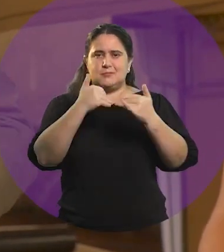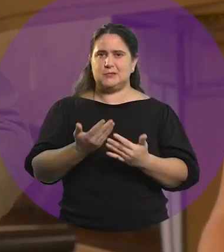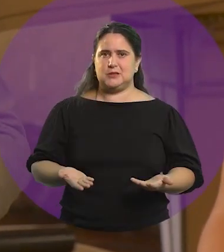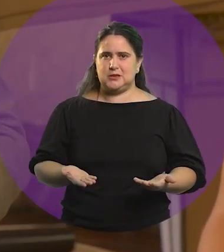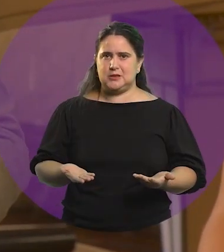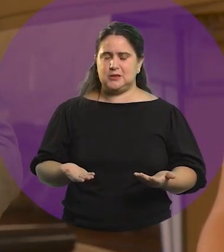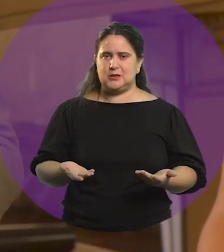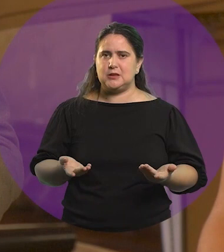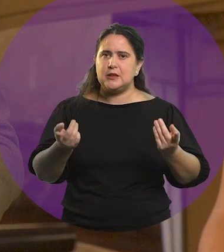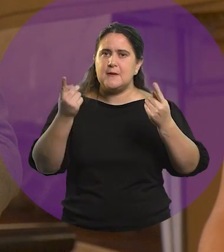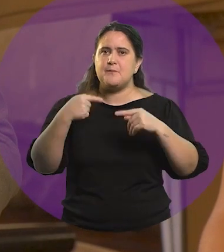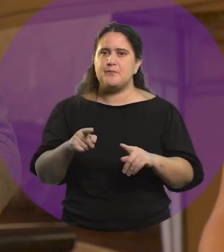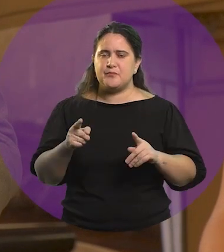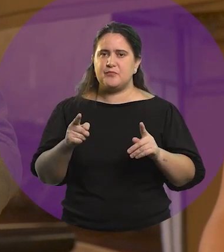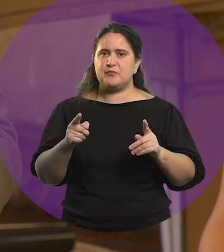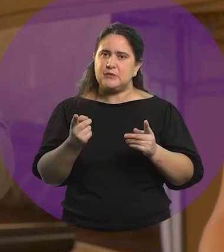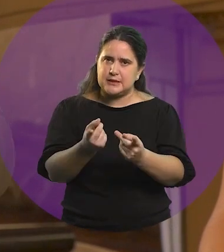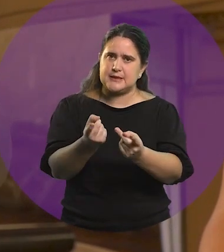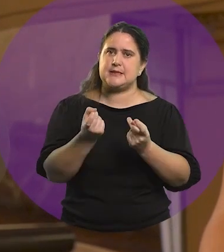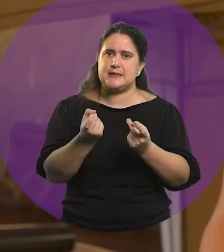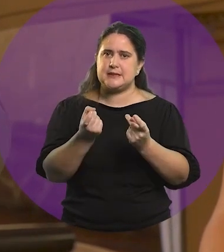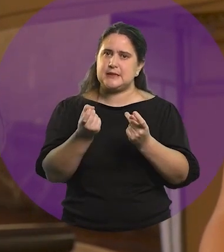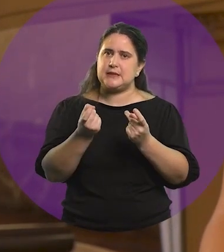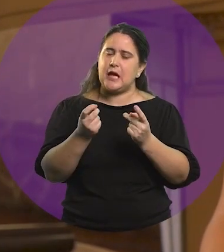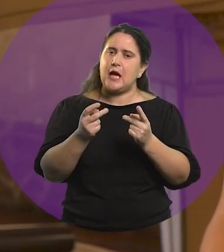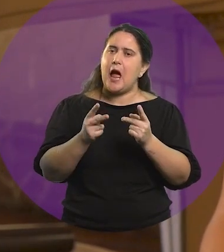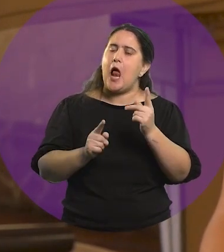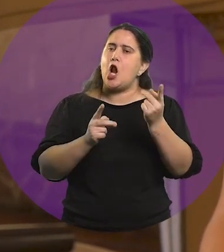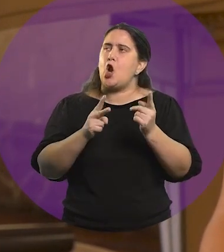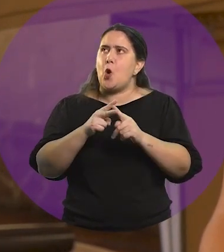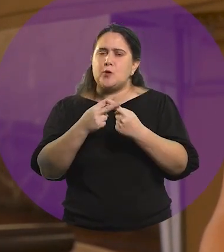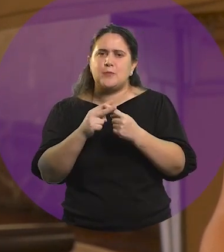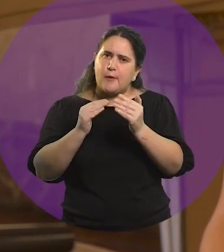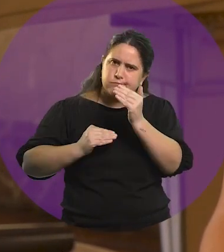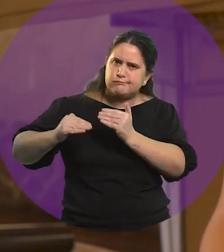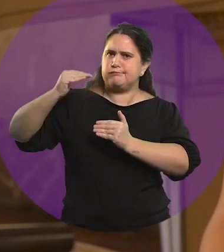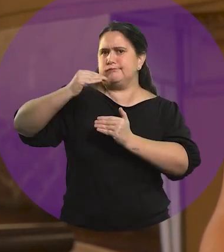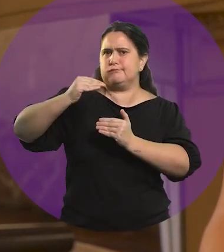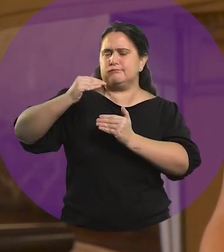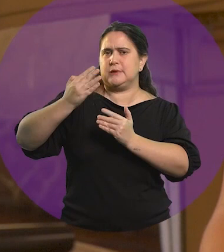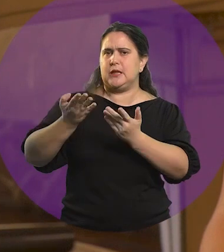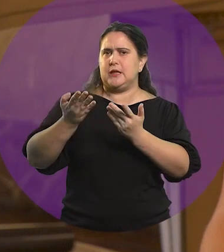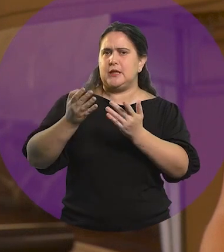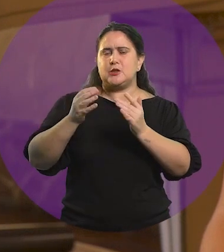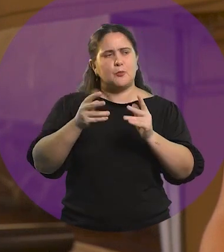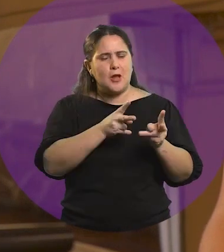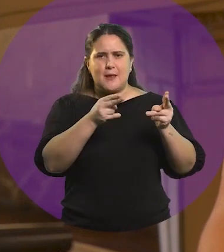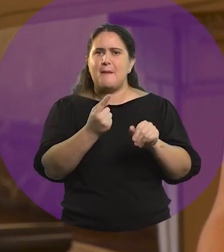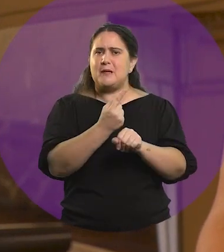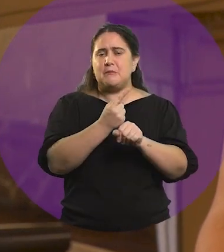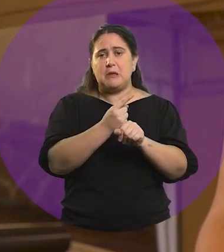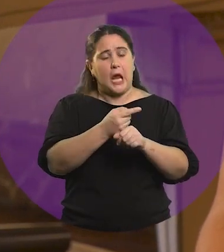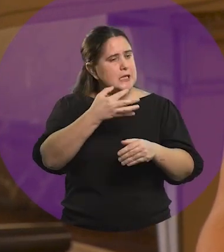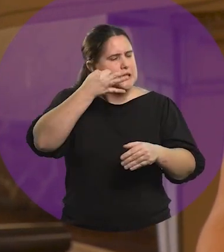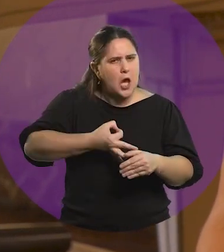respecto. Entonces, necesitábamos un instrumento que superara esa primera etapa en la que,